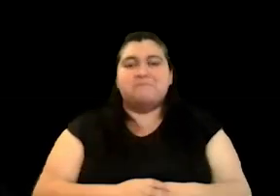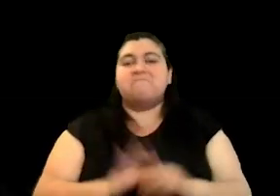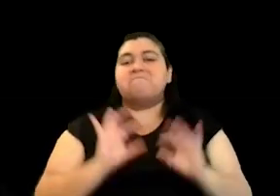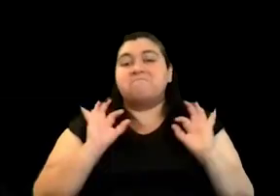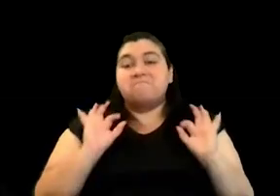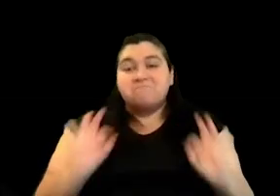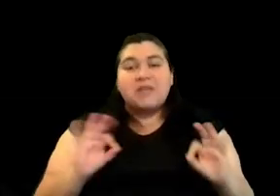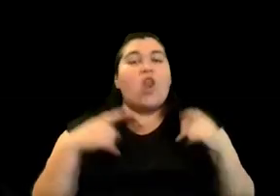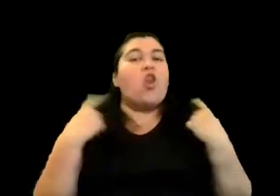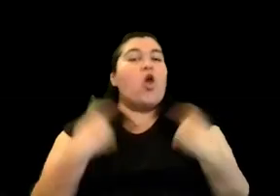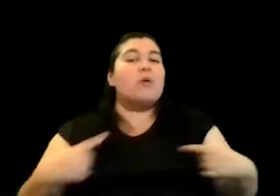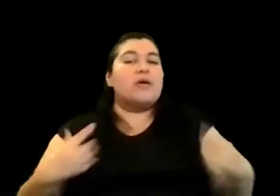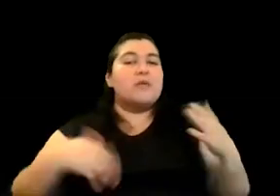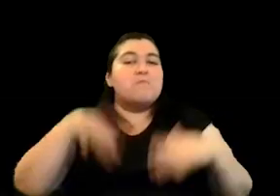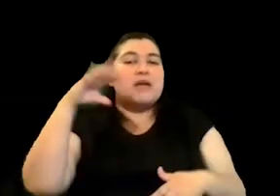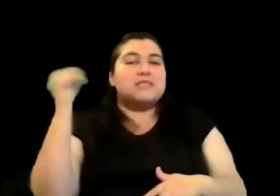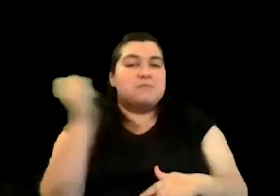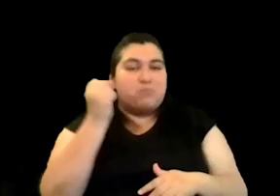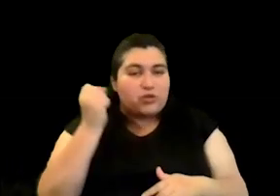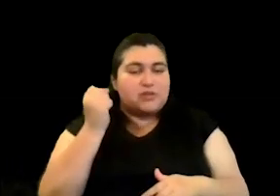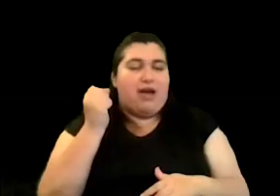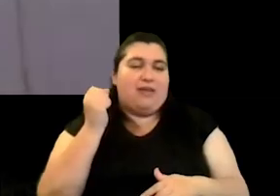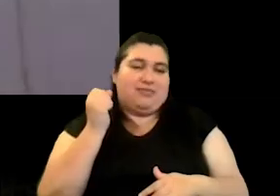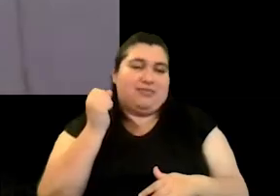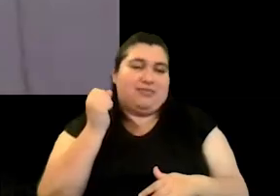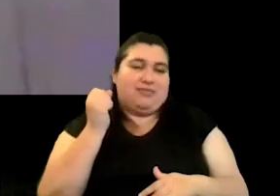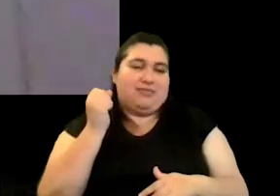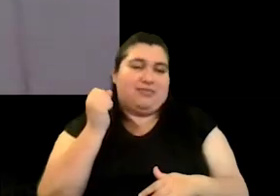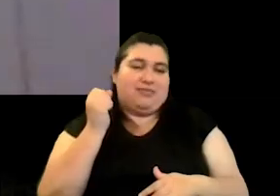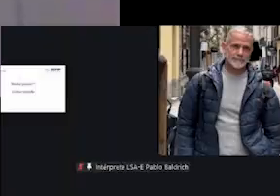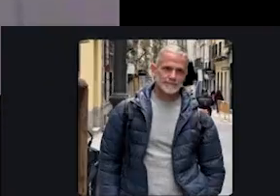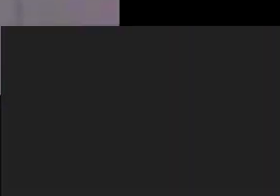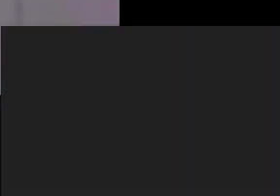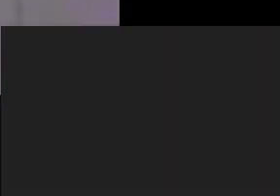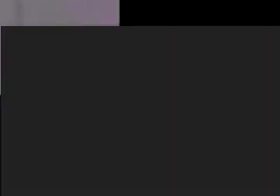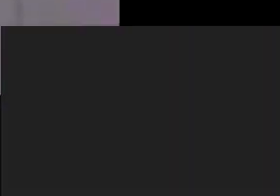relevantes en materia normativa. Muchas gracias.